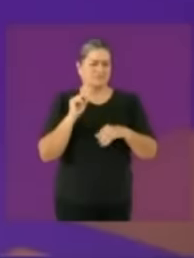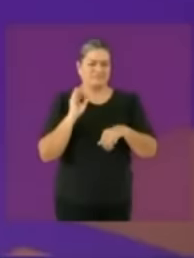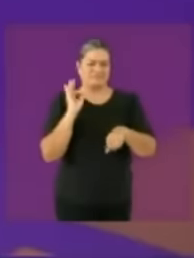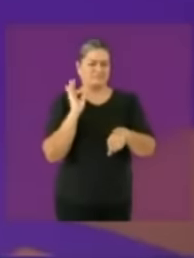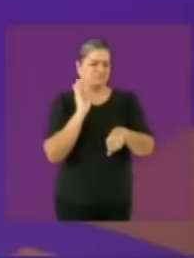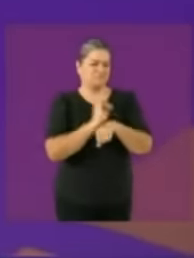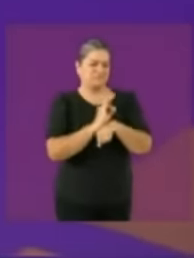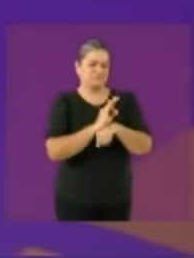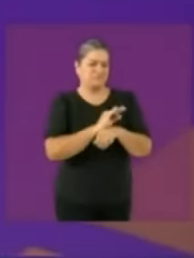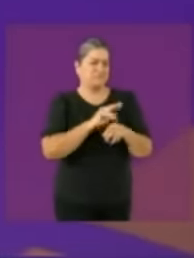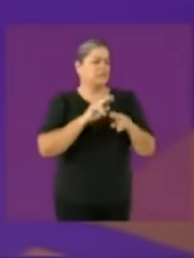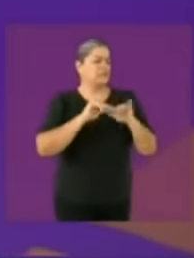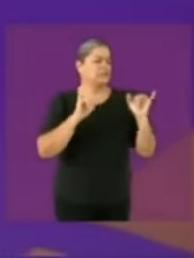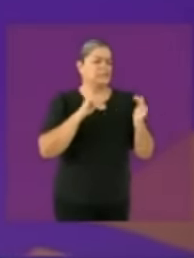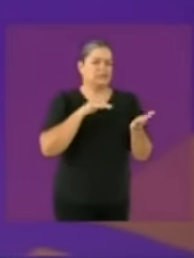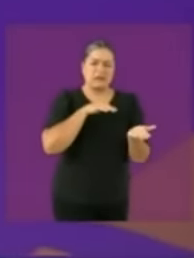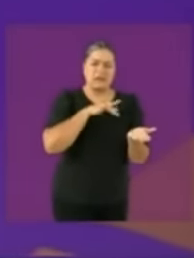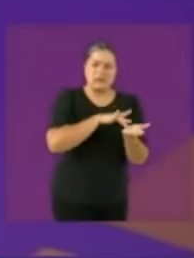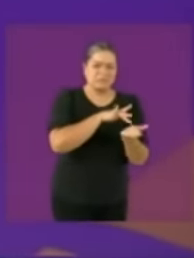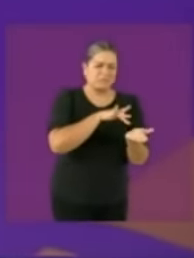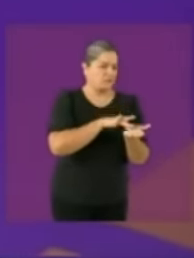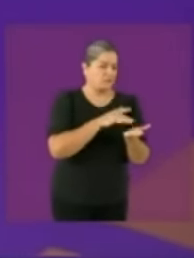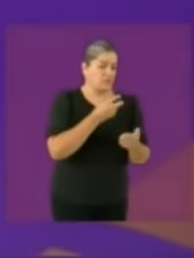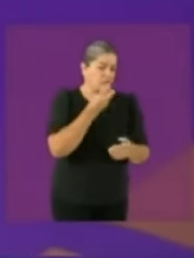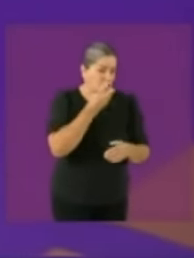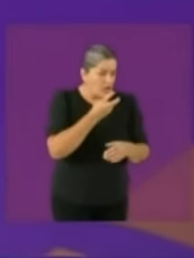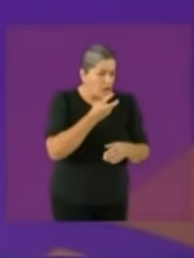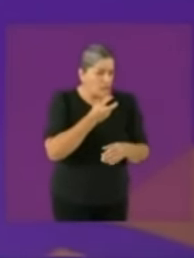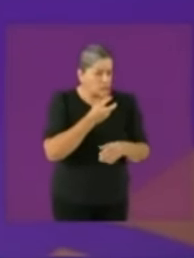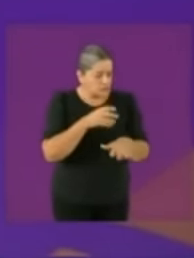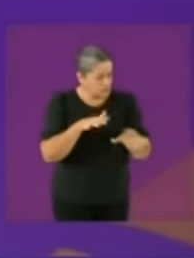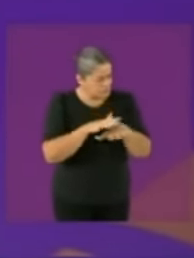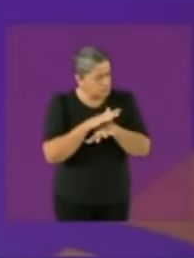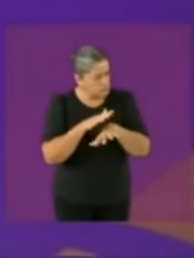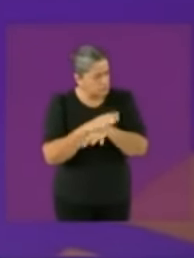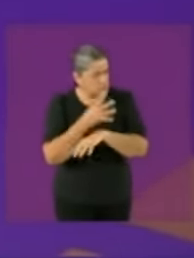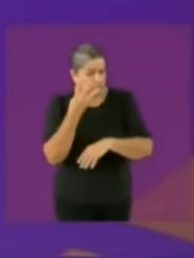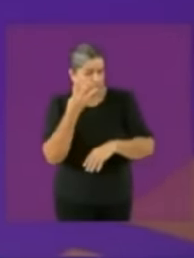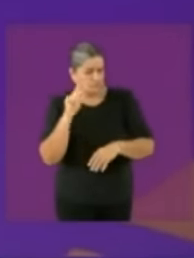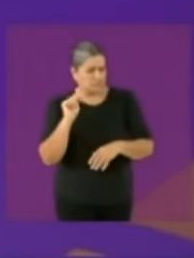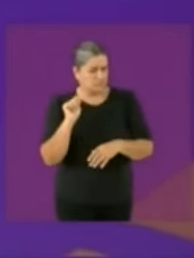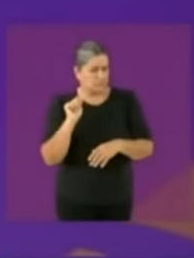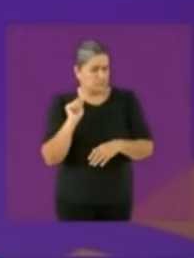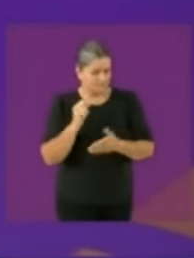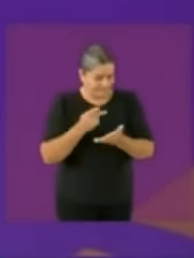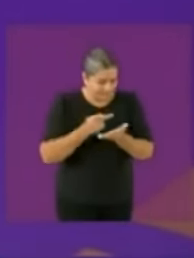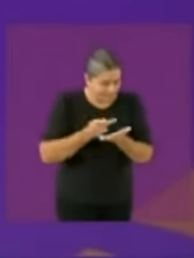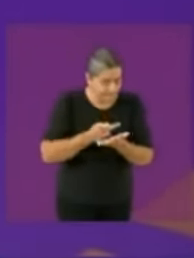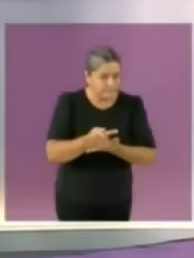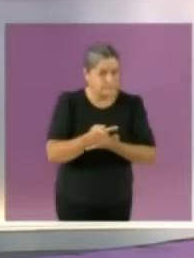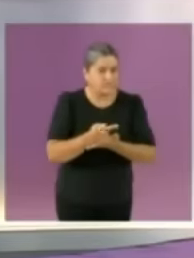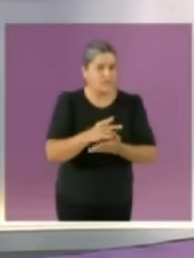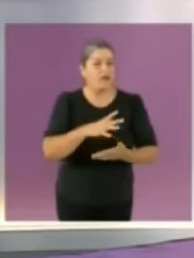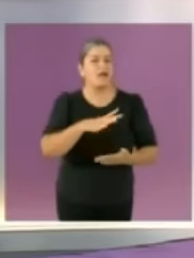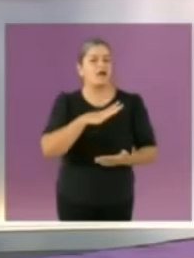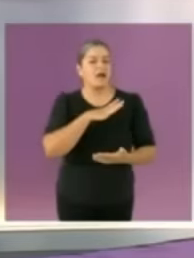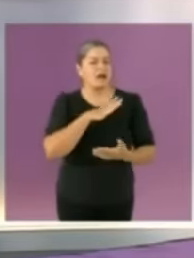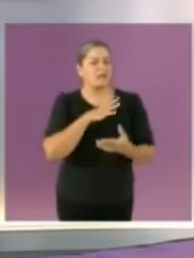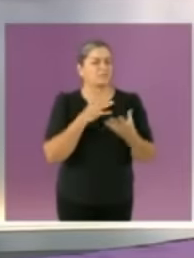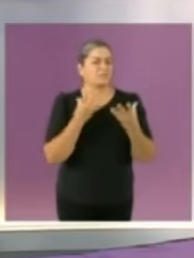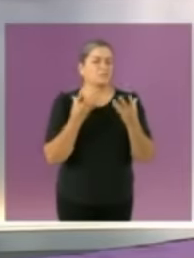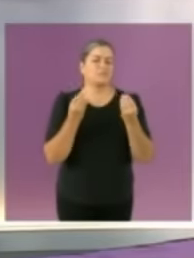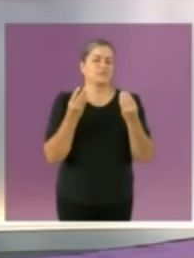Sí, caray, hay varios momentos, algunos de los cuales pues sí va a valer la